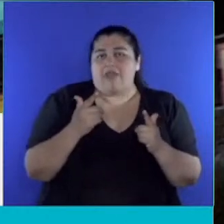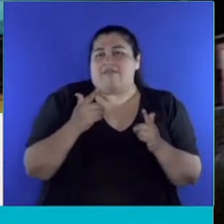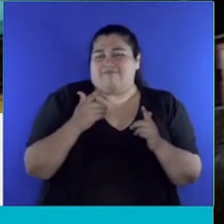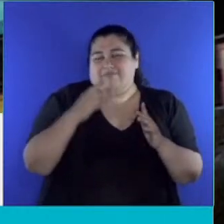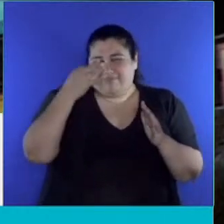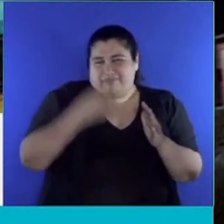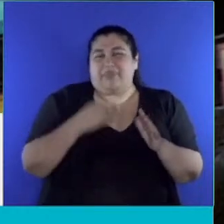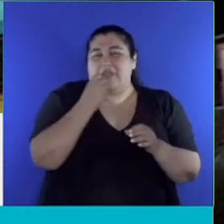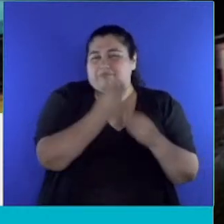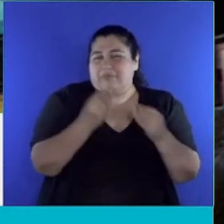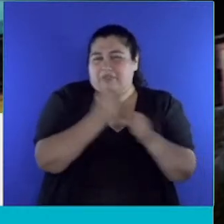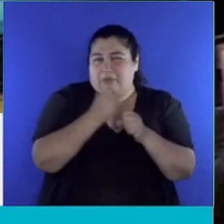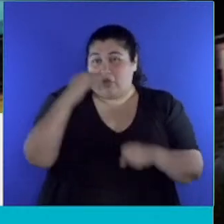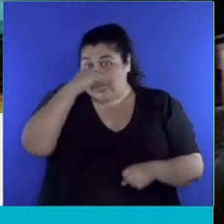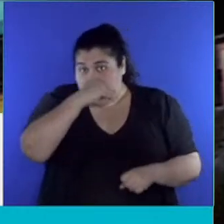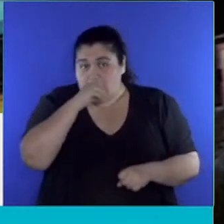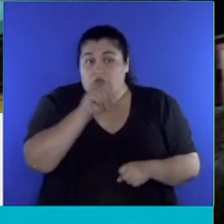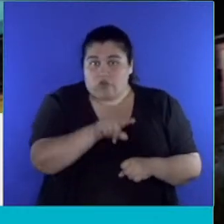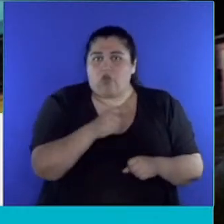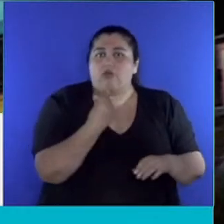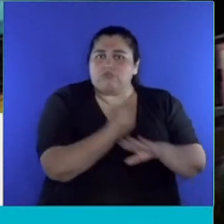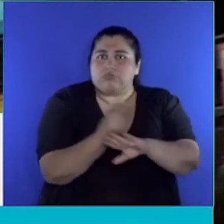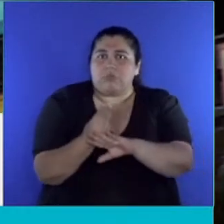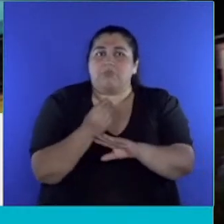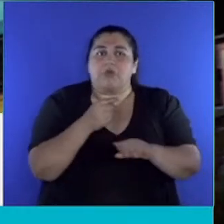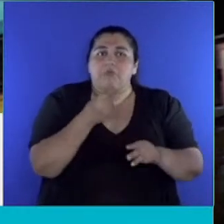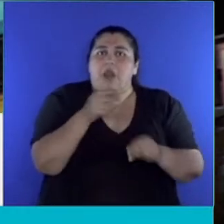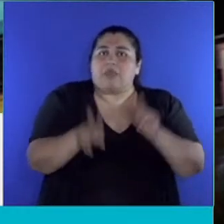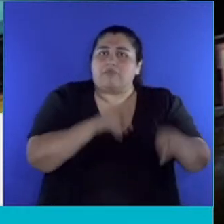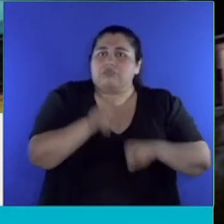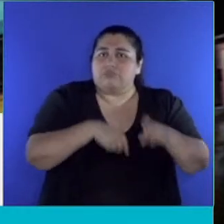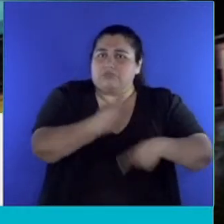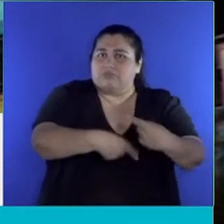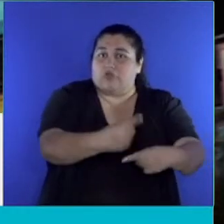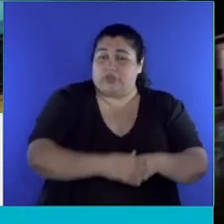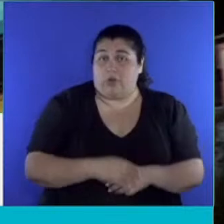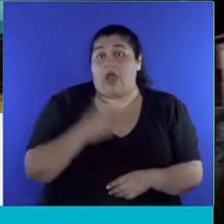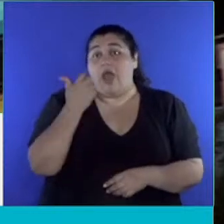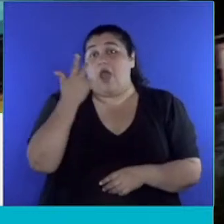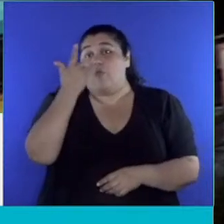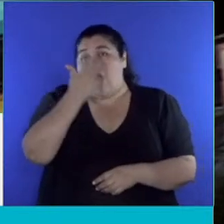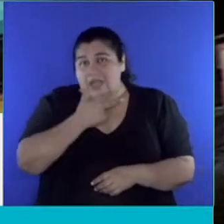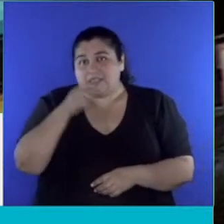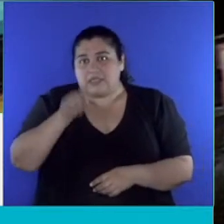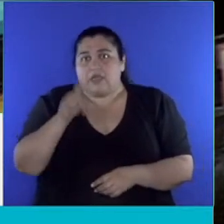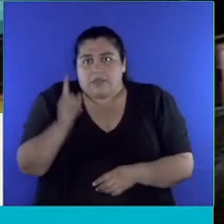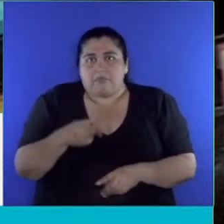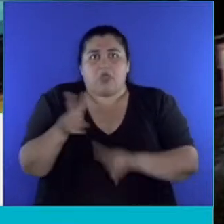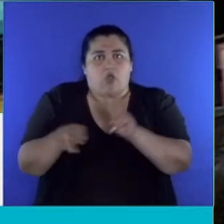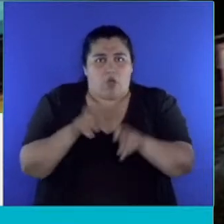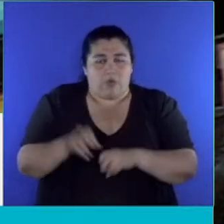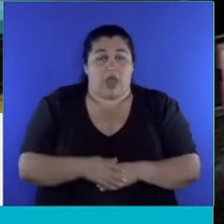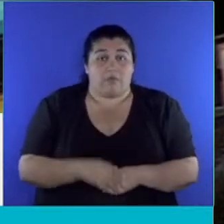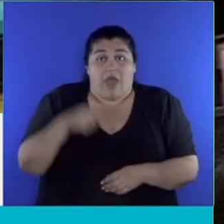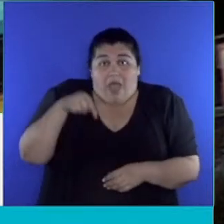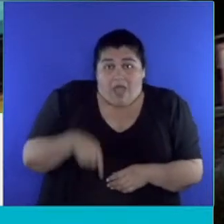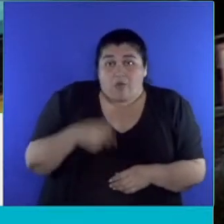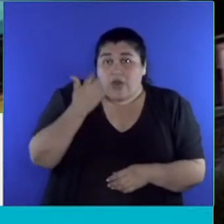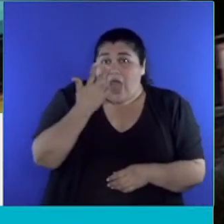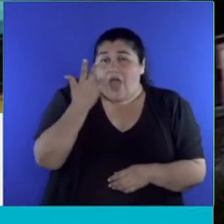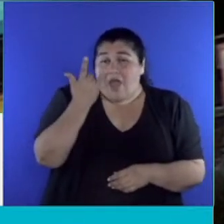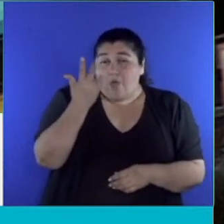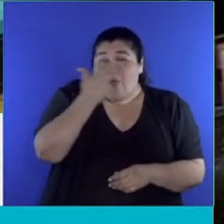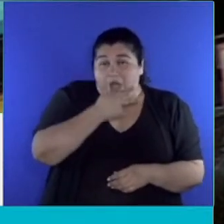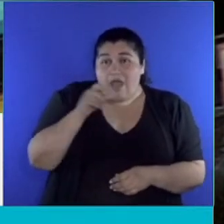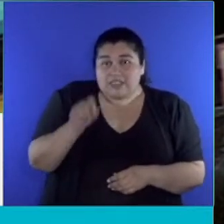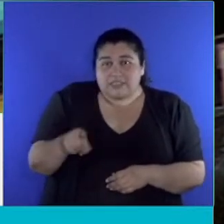Hoy, con la asignación universal por hijo, hace 14 años también existía, pero la asignación universal por hijo hoy es una prestación social